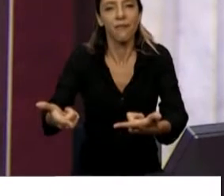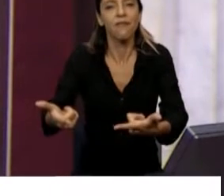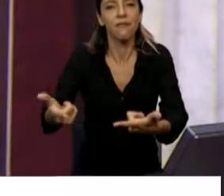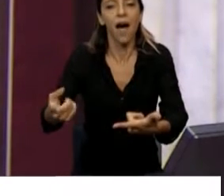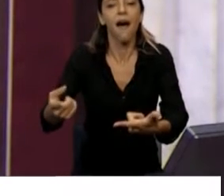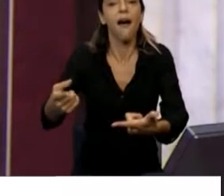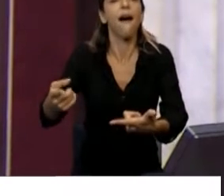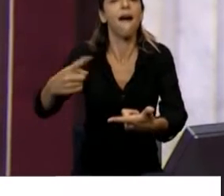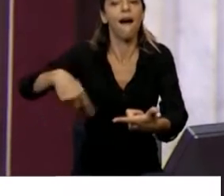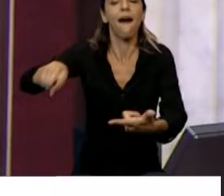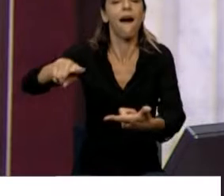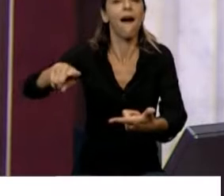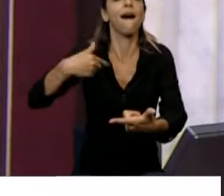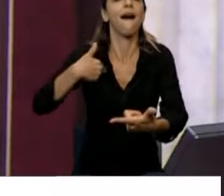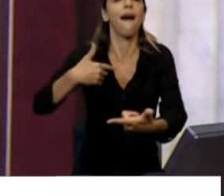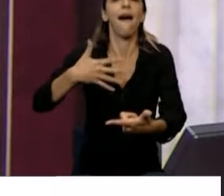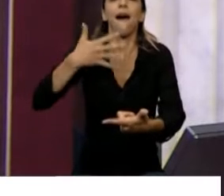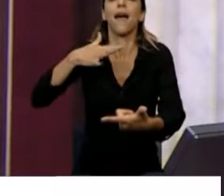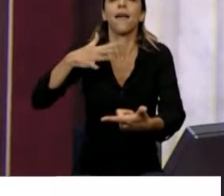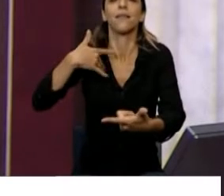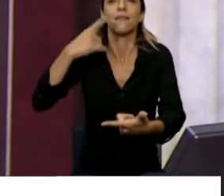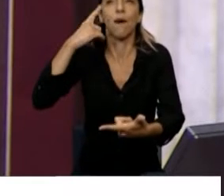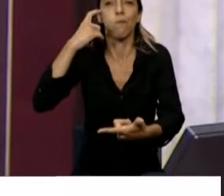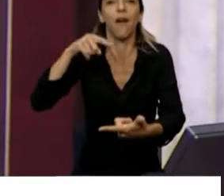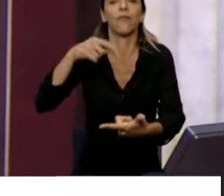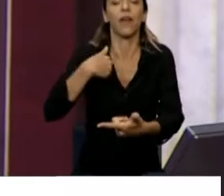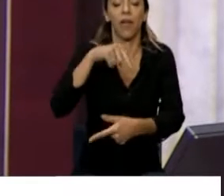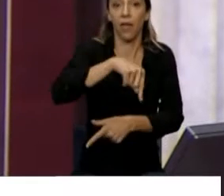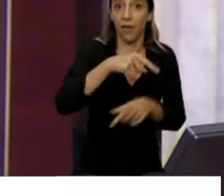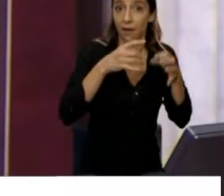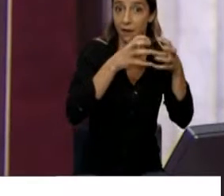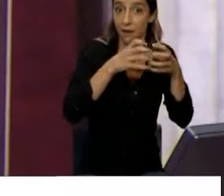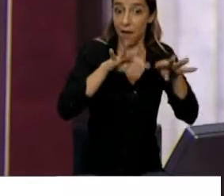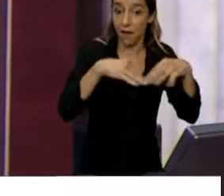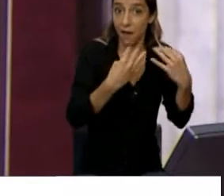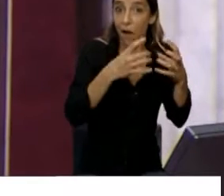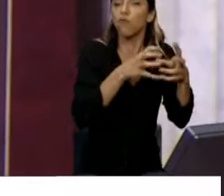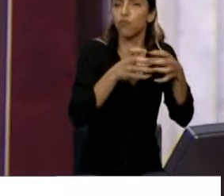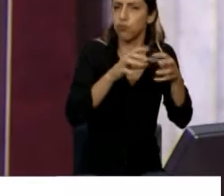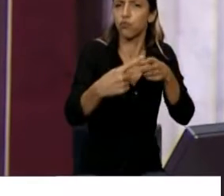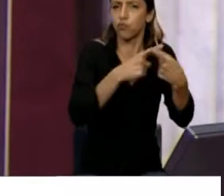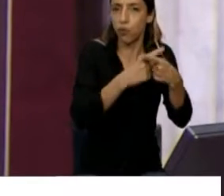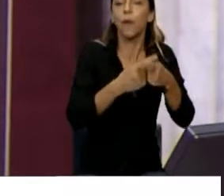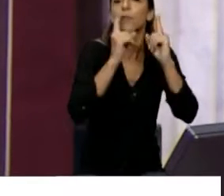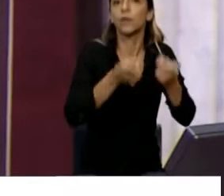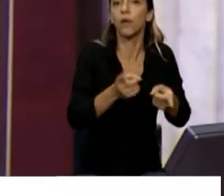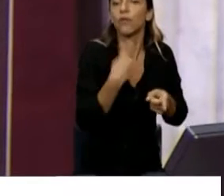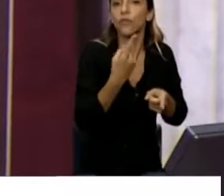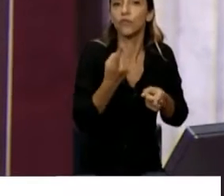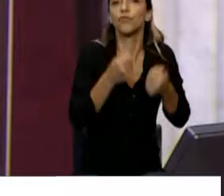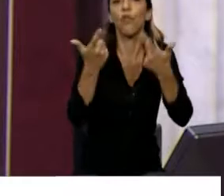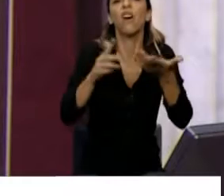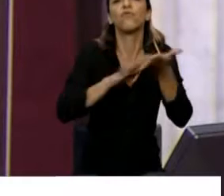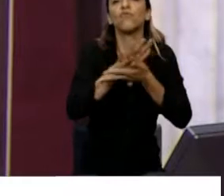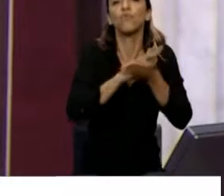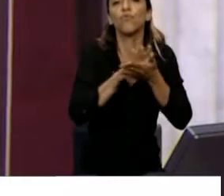no solamente es un ámbito donde se discute, sino donde se construyen soluciones para la vida cotidiana de los